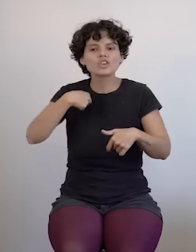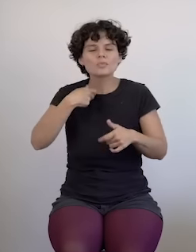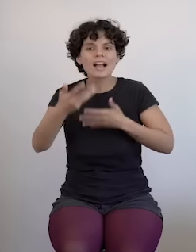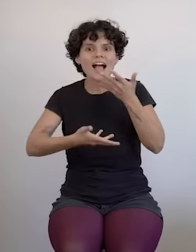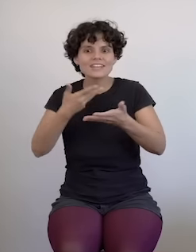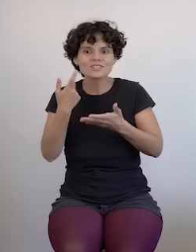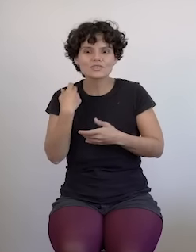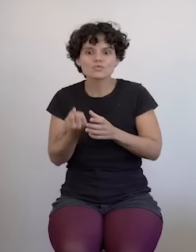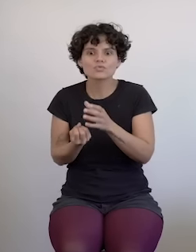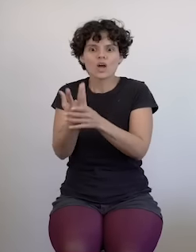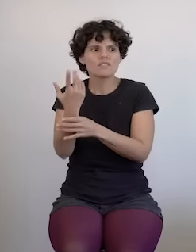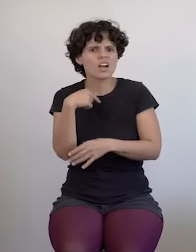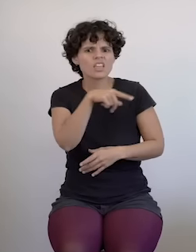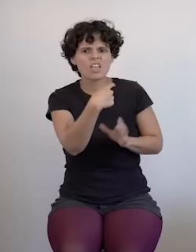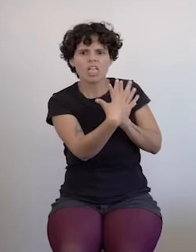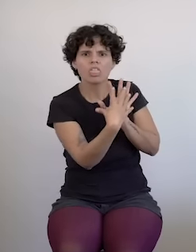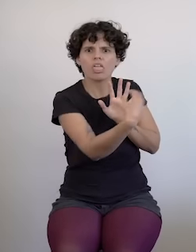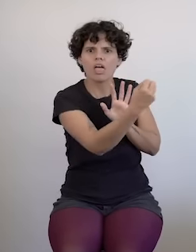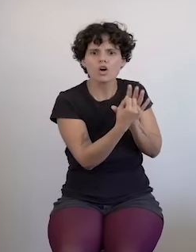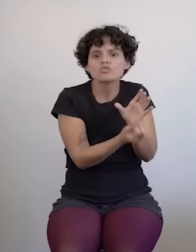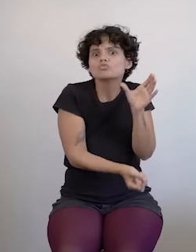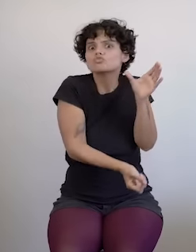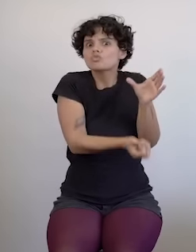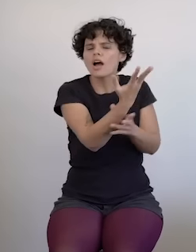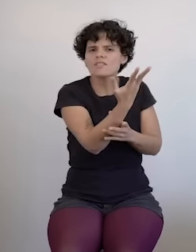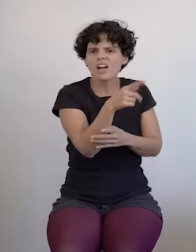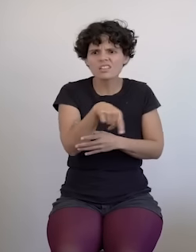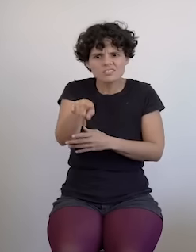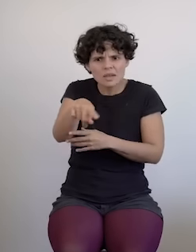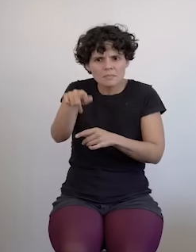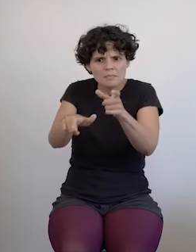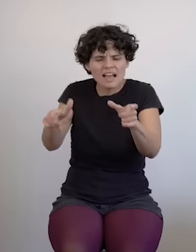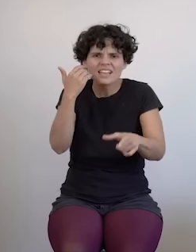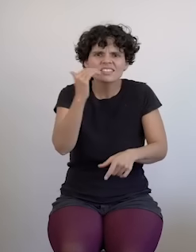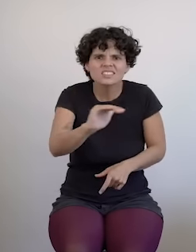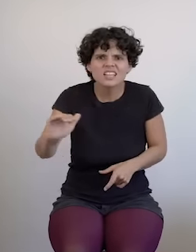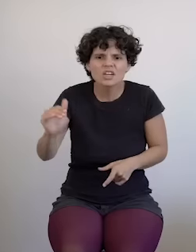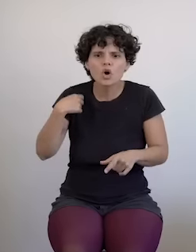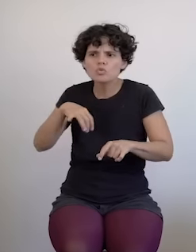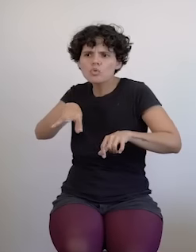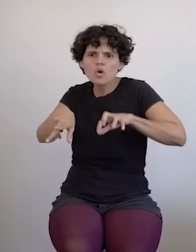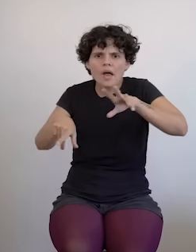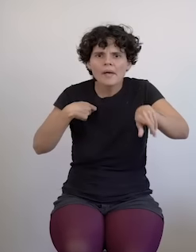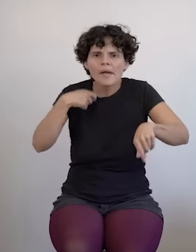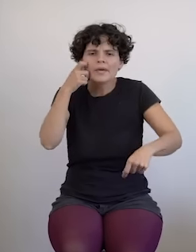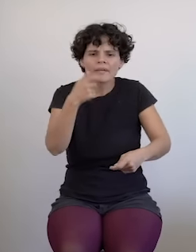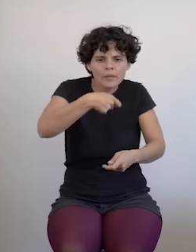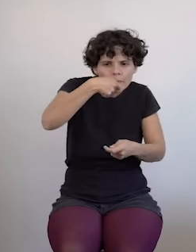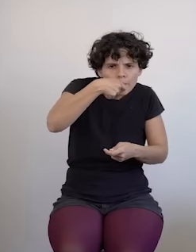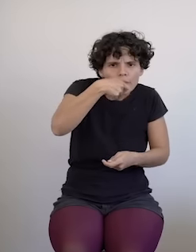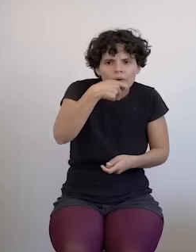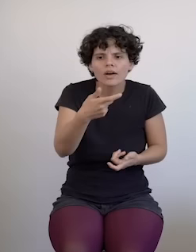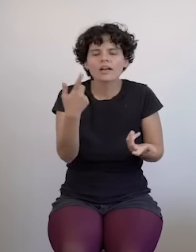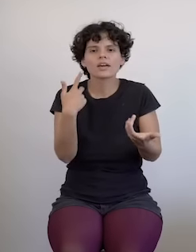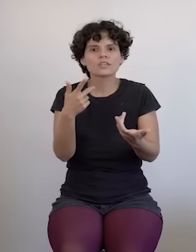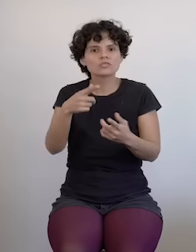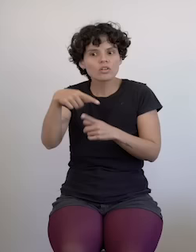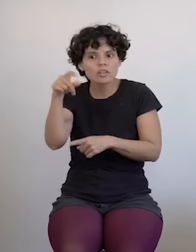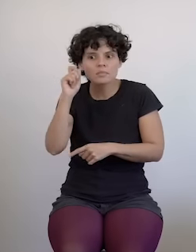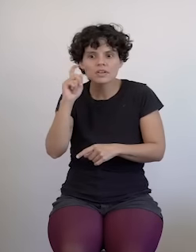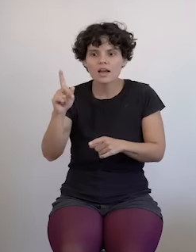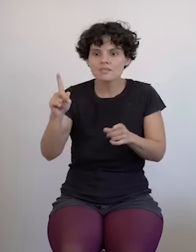ejemplo. Sacaron un tema bueno, uno, y se hizo un remix y metió a 5 cabros chicos en la población que nunca habían cantado. Estos cabros chicos querían robar, otros querían fumar